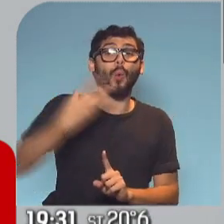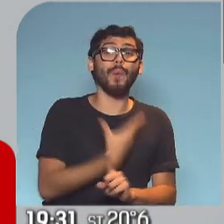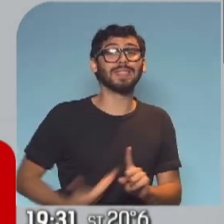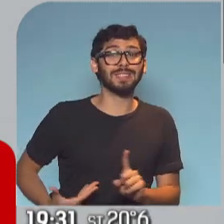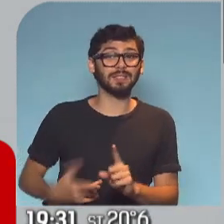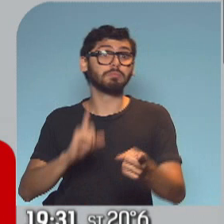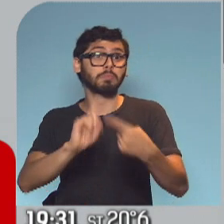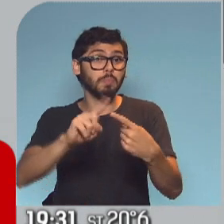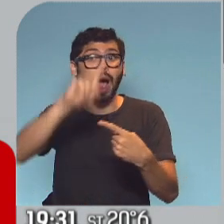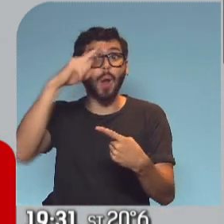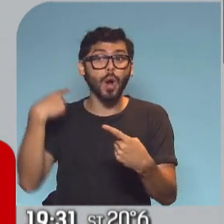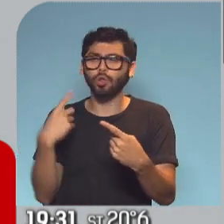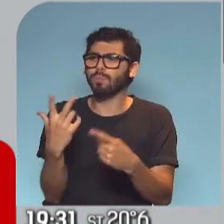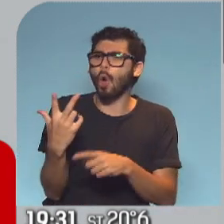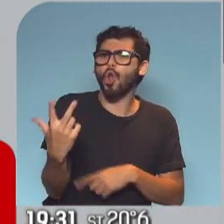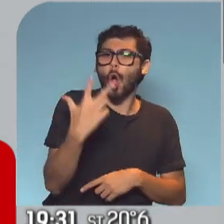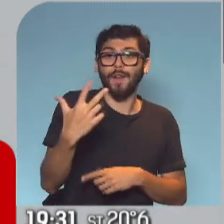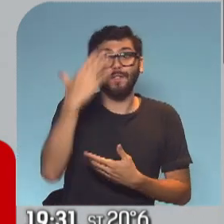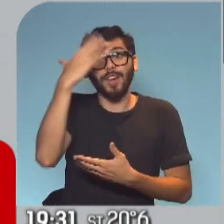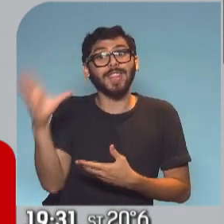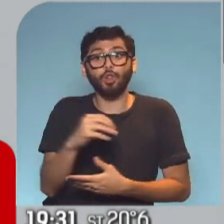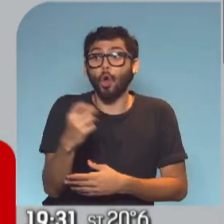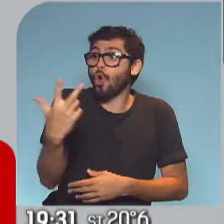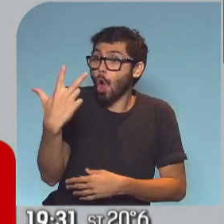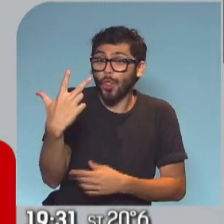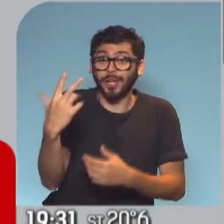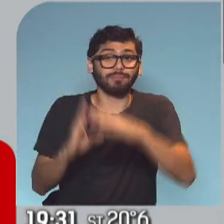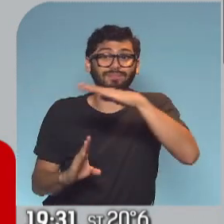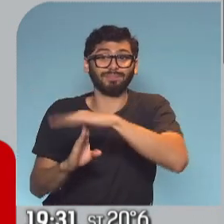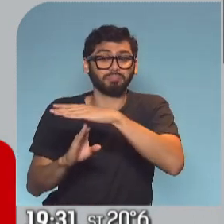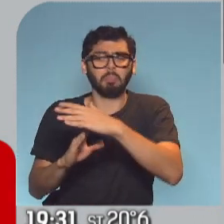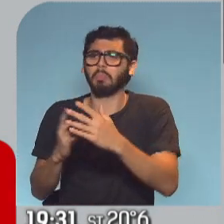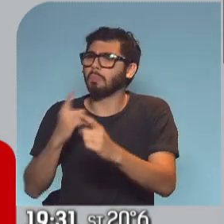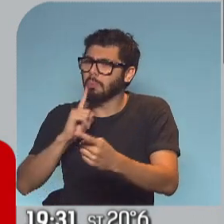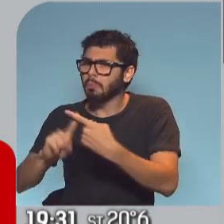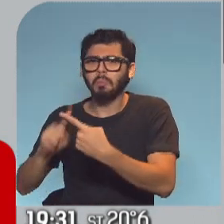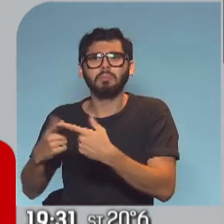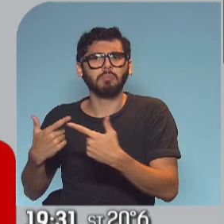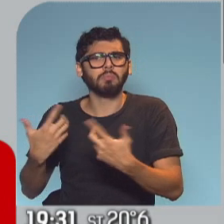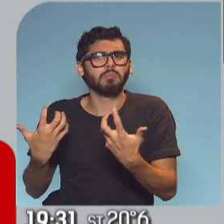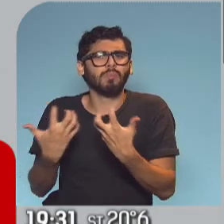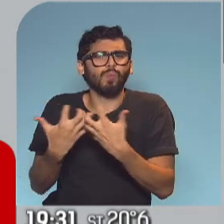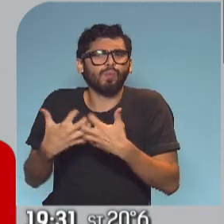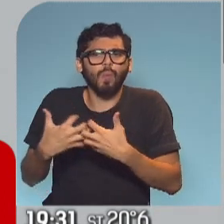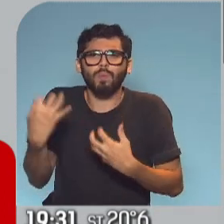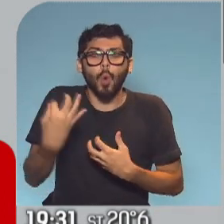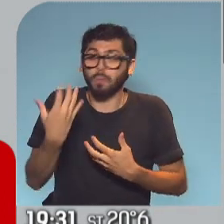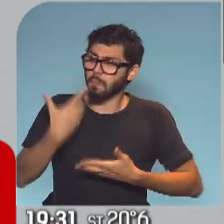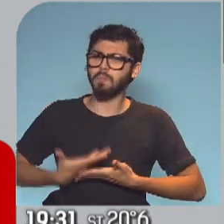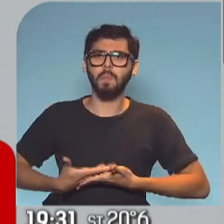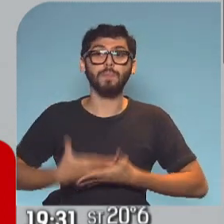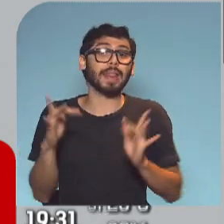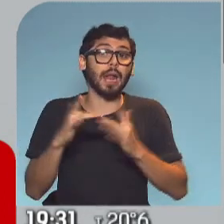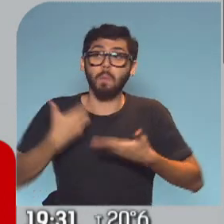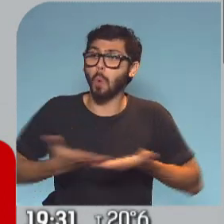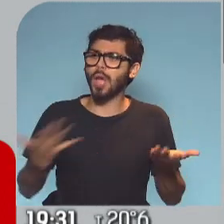presidente Alberto Fernández. Esas tres cabezas del Frente de Todos están funcionando en forma bastante alineada y así lo muestran por lo menos en